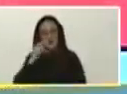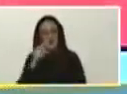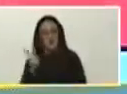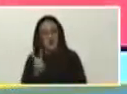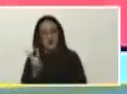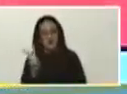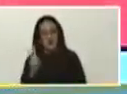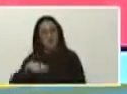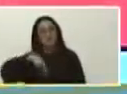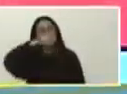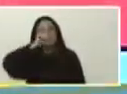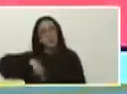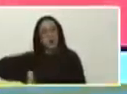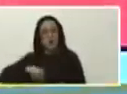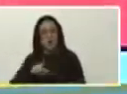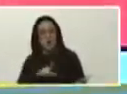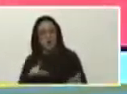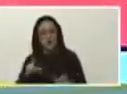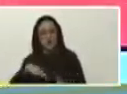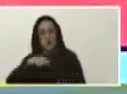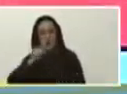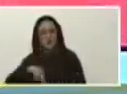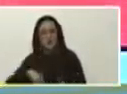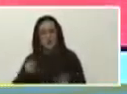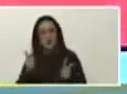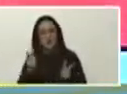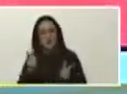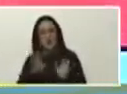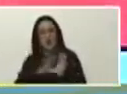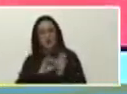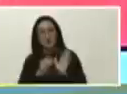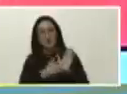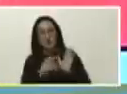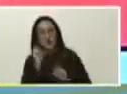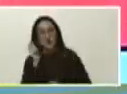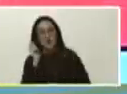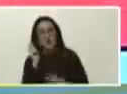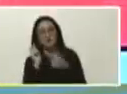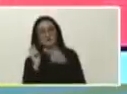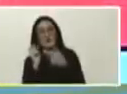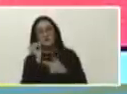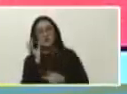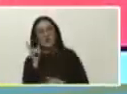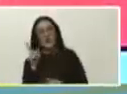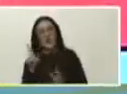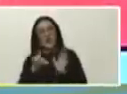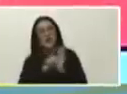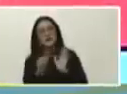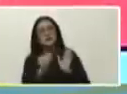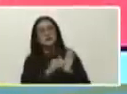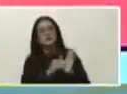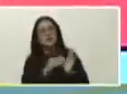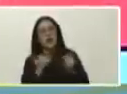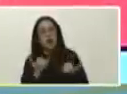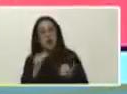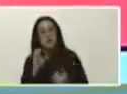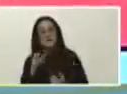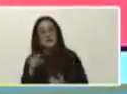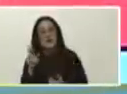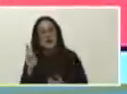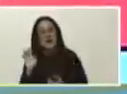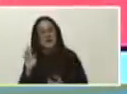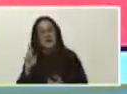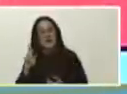Y hemos firmado los contratos en el marco de la Constitución, de las leyes, y muy pronto Chevron estará